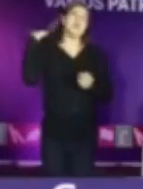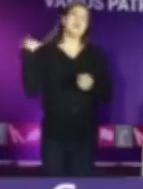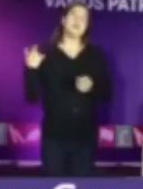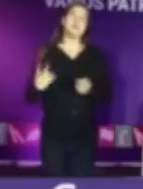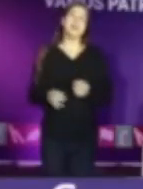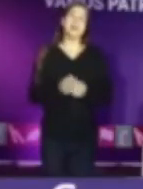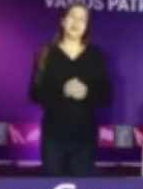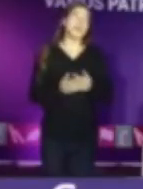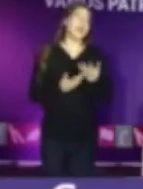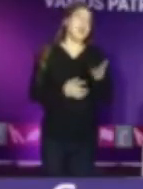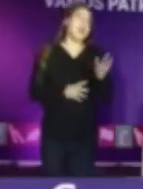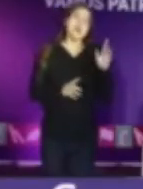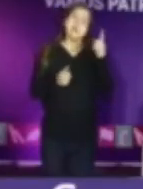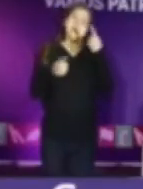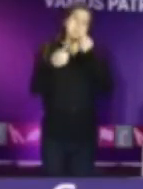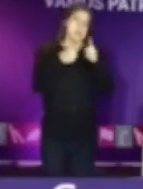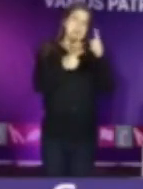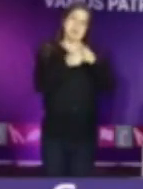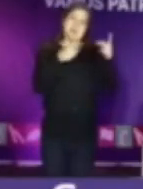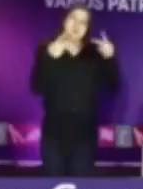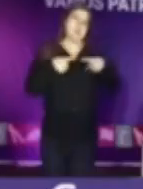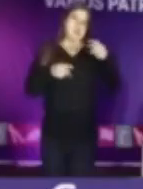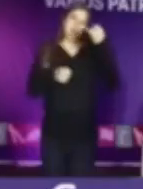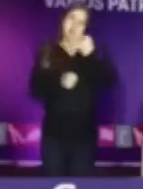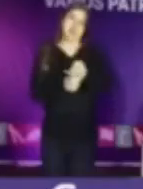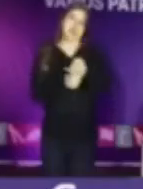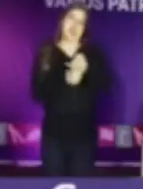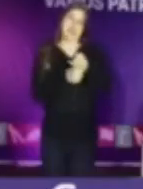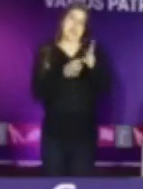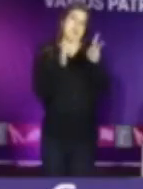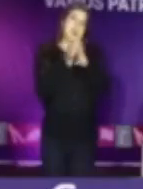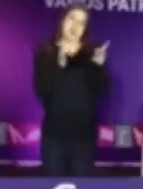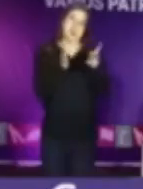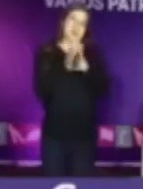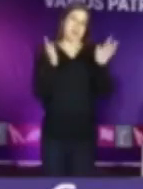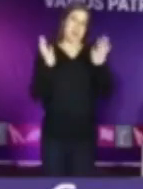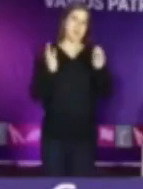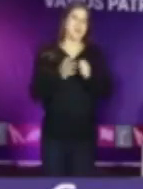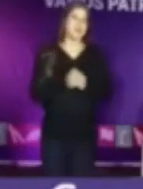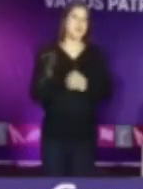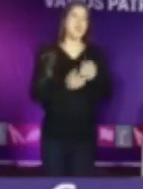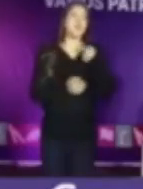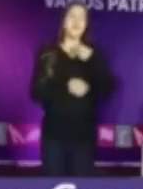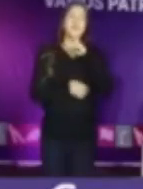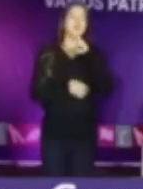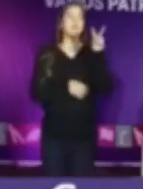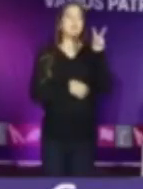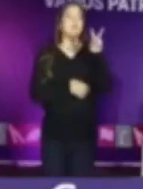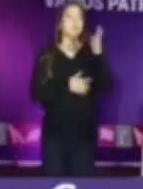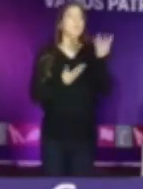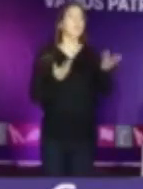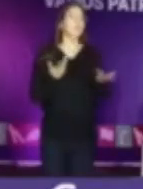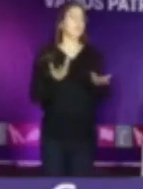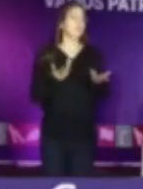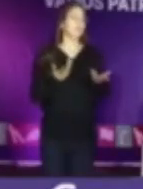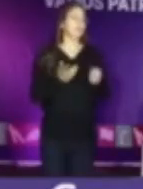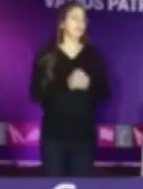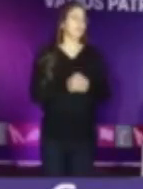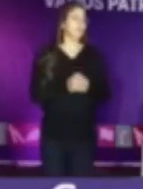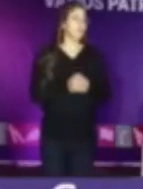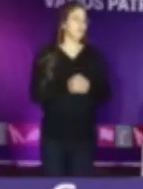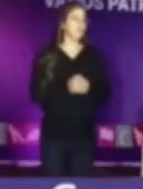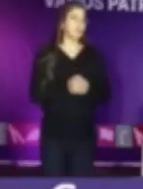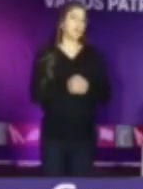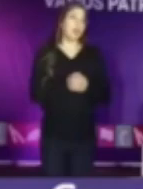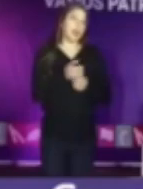que tiene 3 lectores, diría la presidenta. Yo veía, cada vez que regresaba a México, cómo se